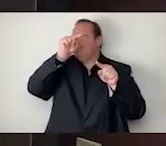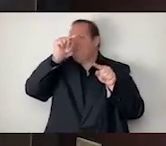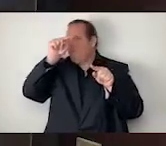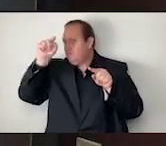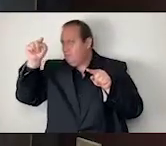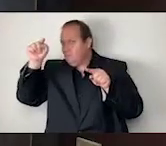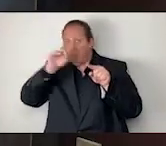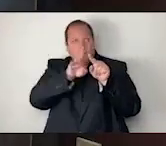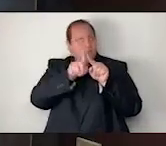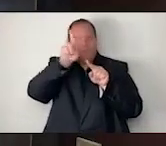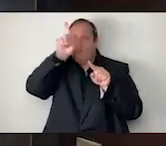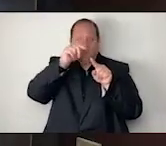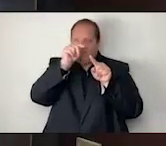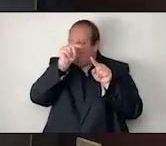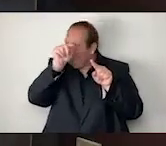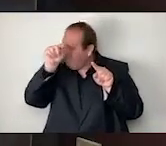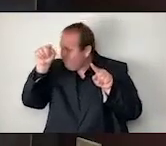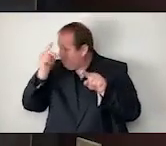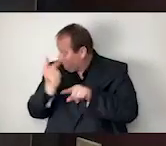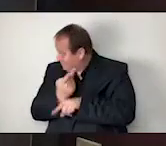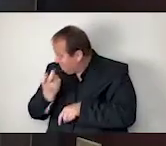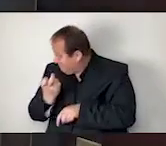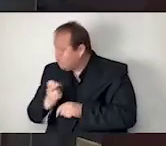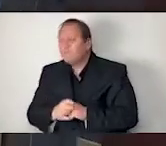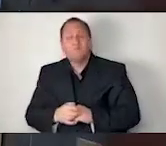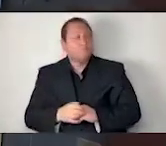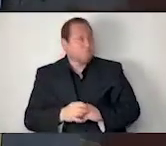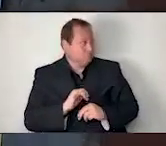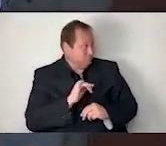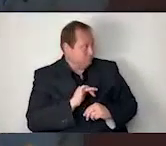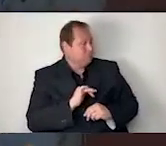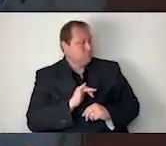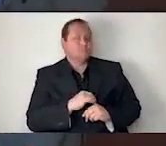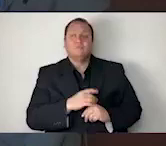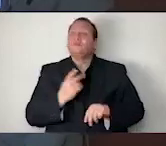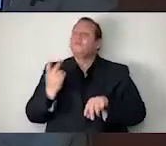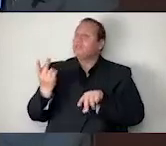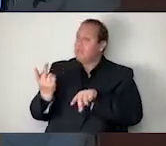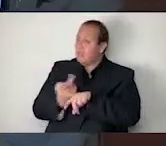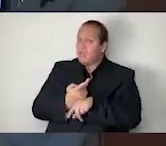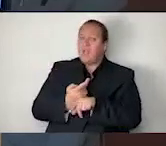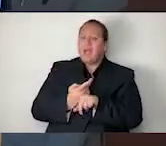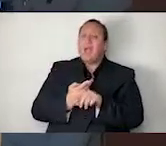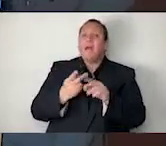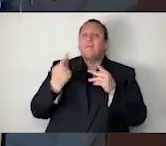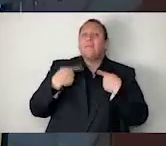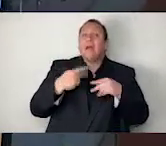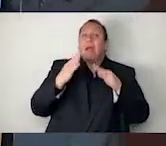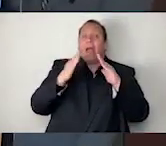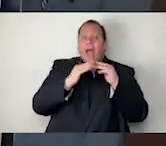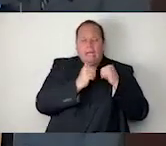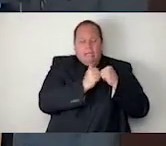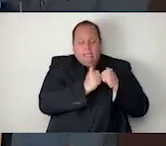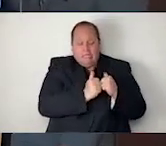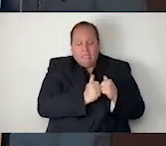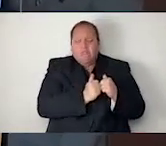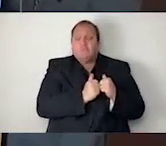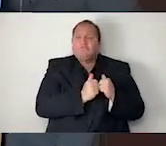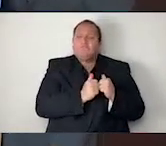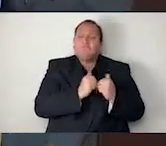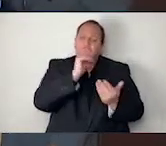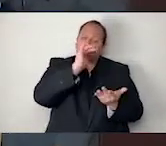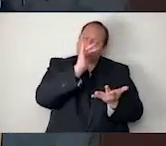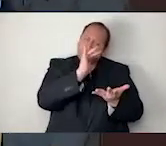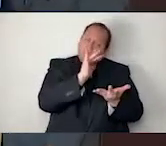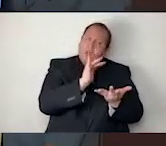humanidad se van a ir disminuyendo porque porque la tasa de confirmación va a ir bajando sin embargo en lo que pasa aquí que usted bien señala en este grupo etario